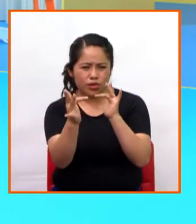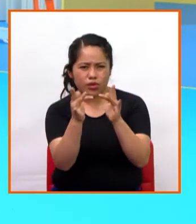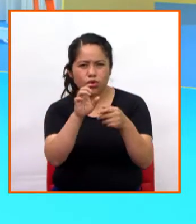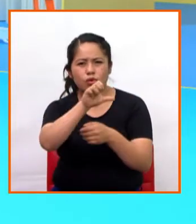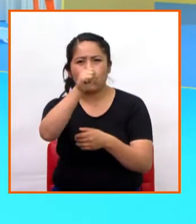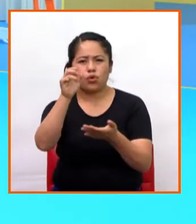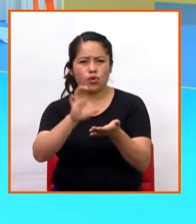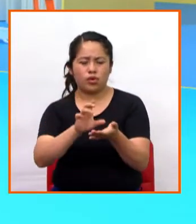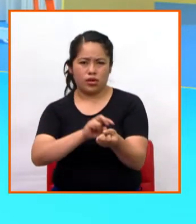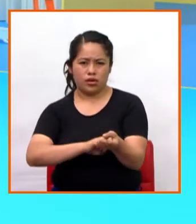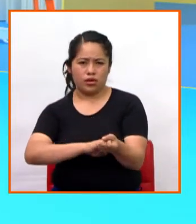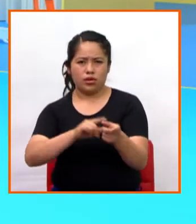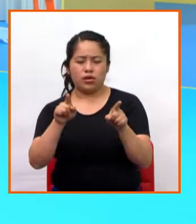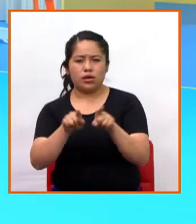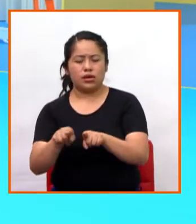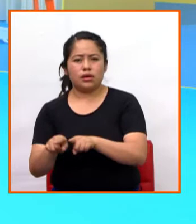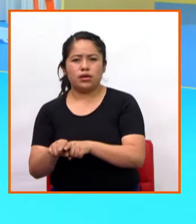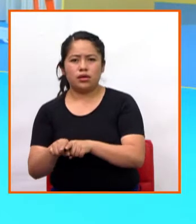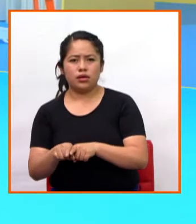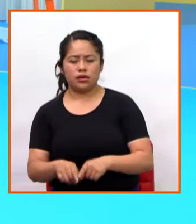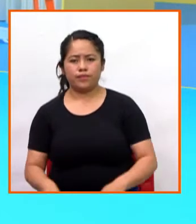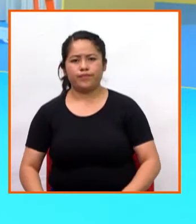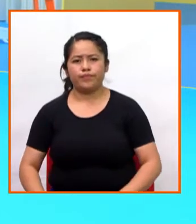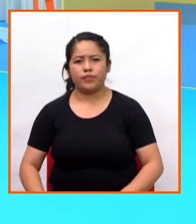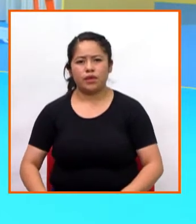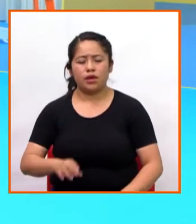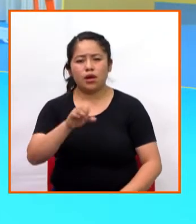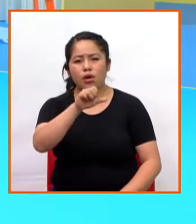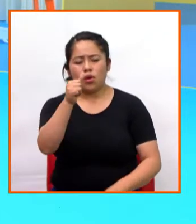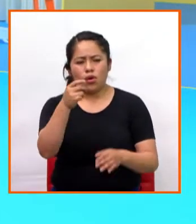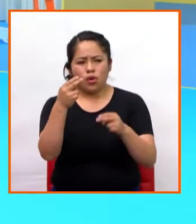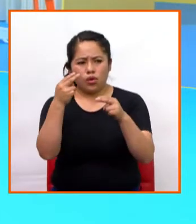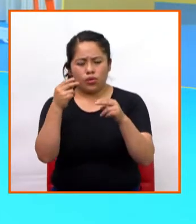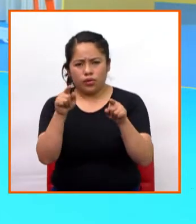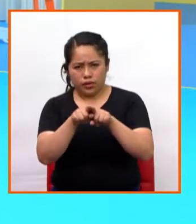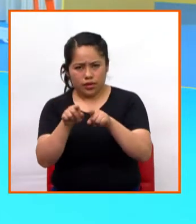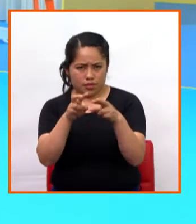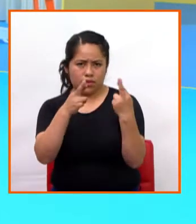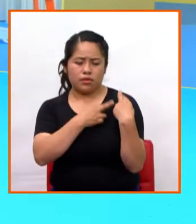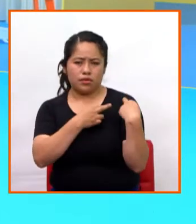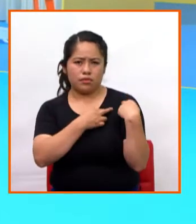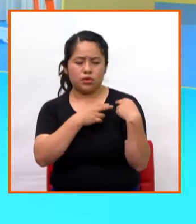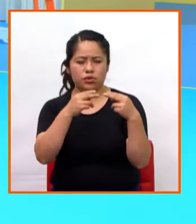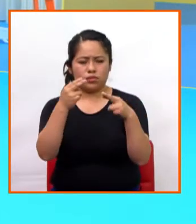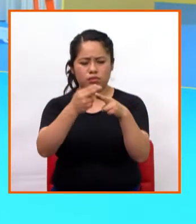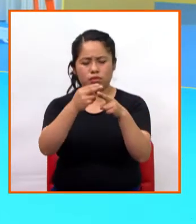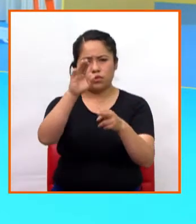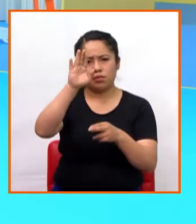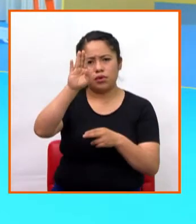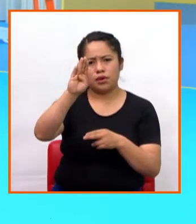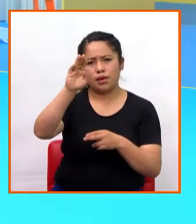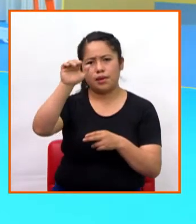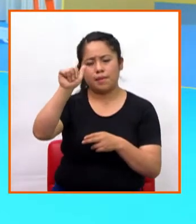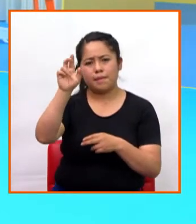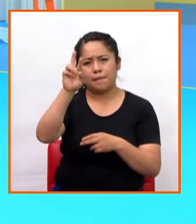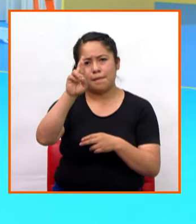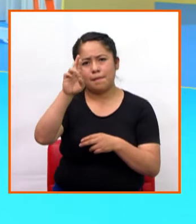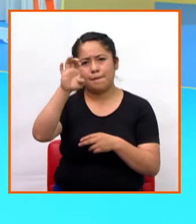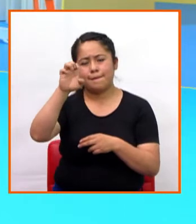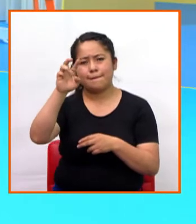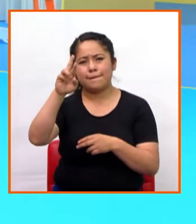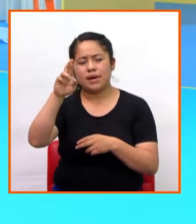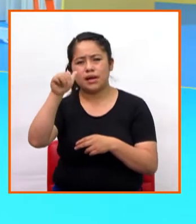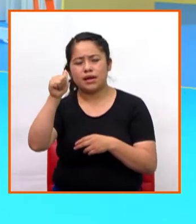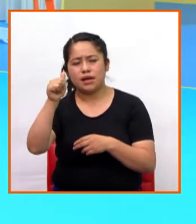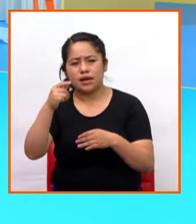se encargan de algo denominado barrera hematoencefálica, es decir, se encargan de sostener una barrera